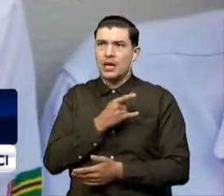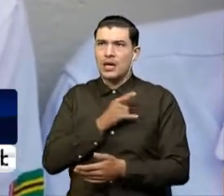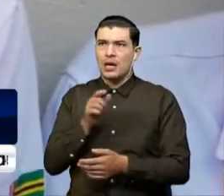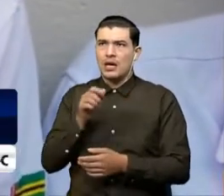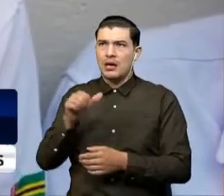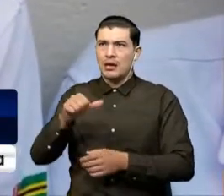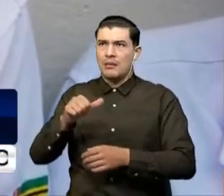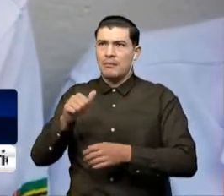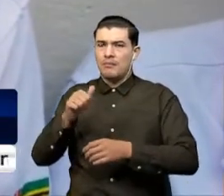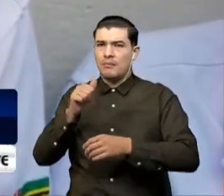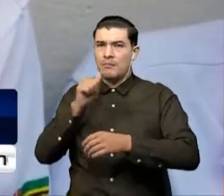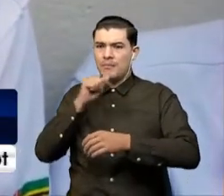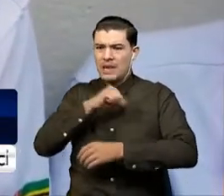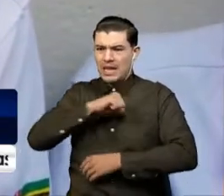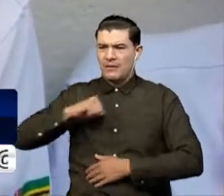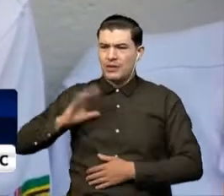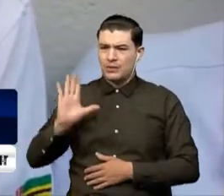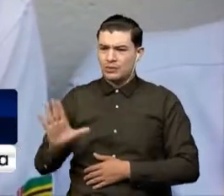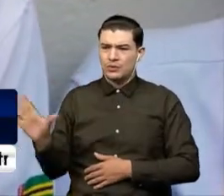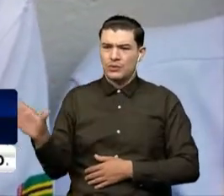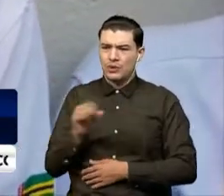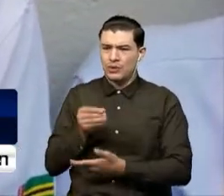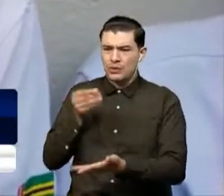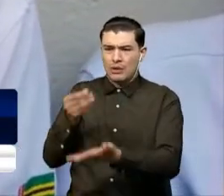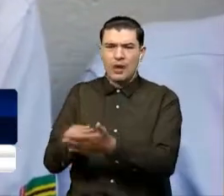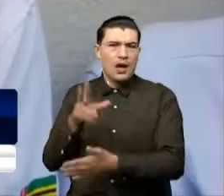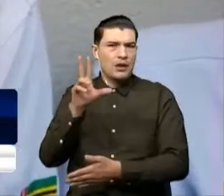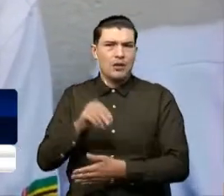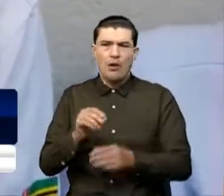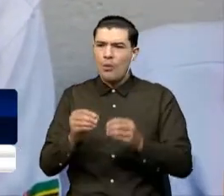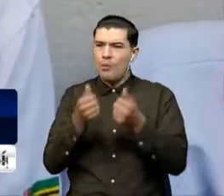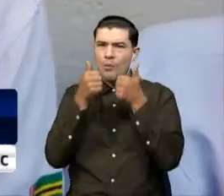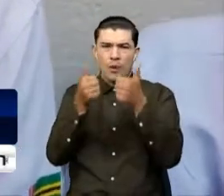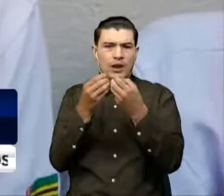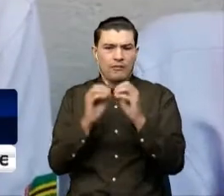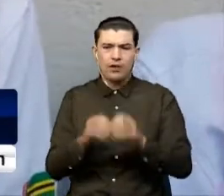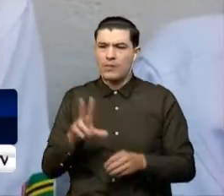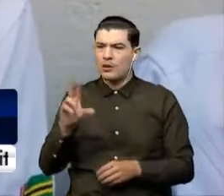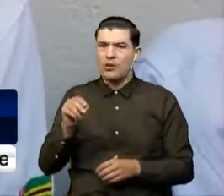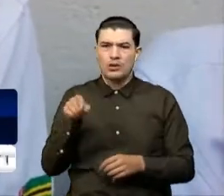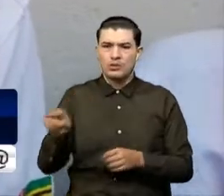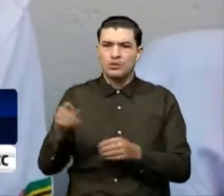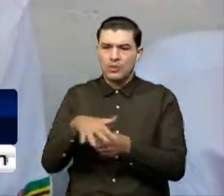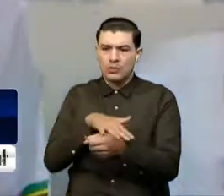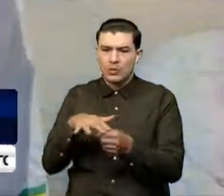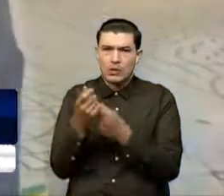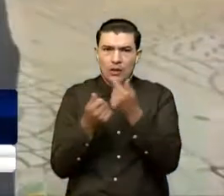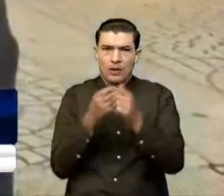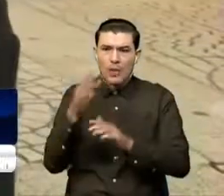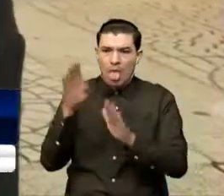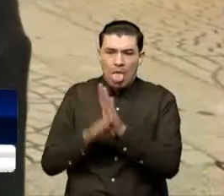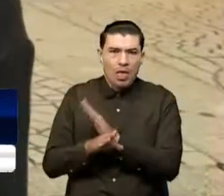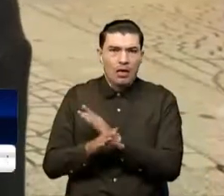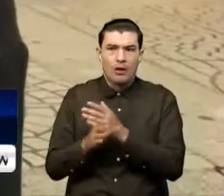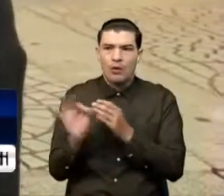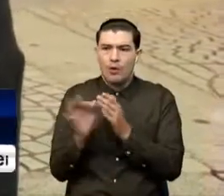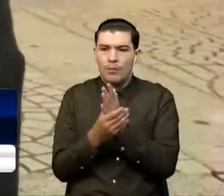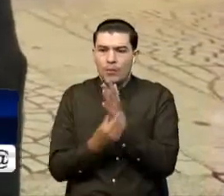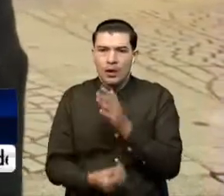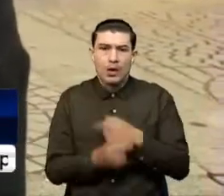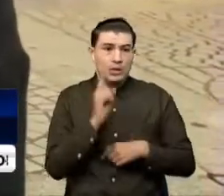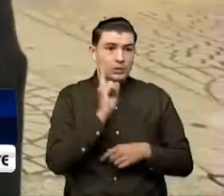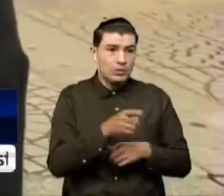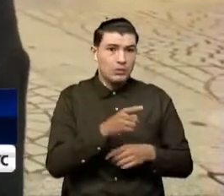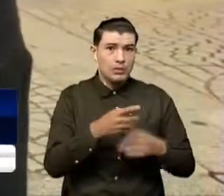privaticen de nada manera en que todos tengan que pagar no sería una buena manera para los que tienen enfocadas y situaciones económicas escasas privatizan pues